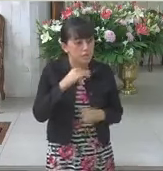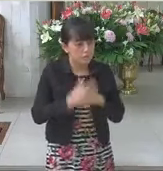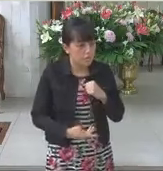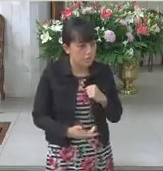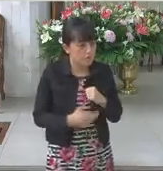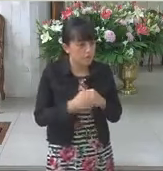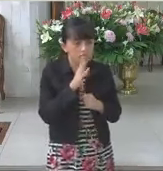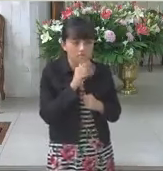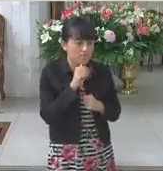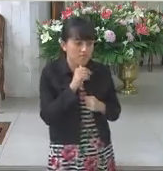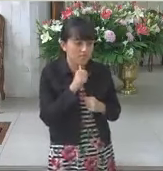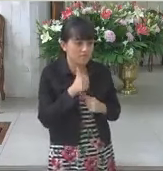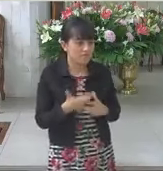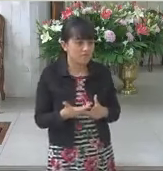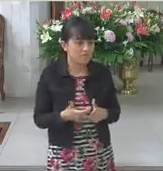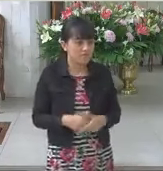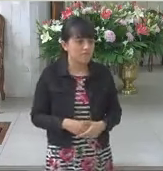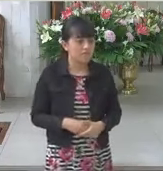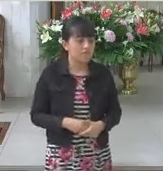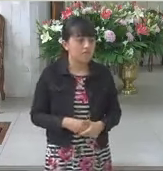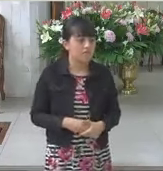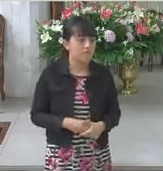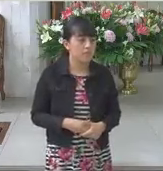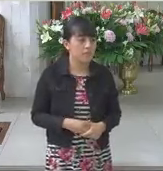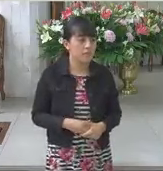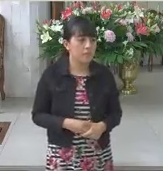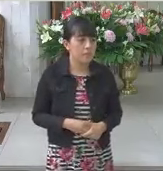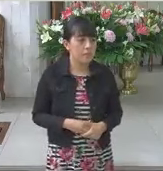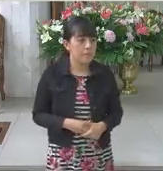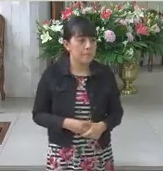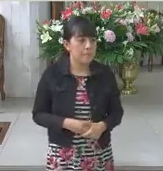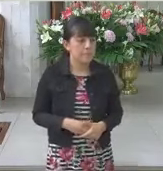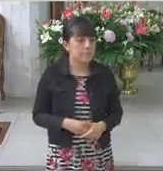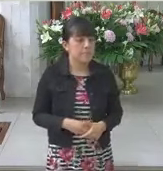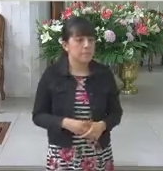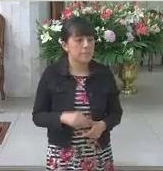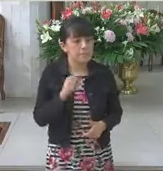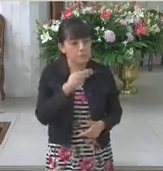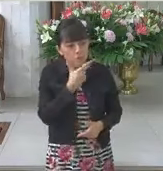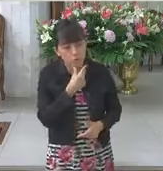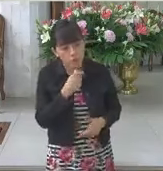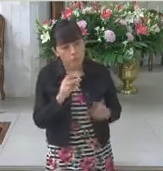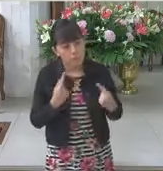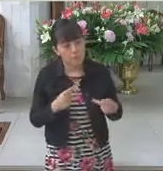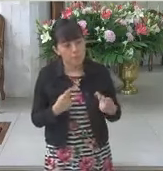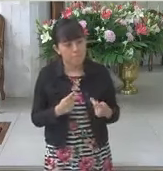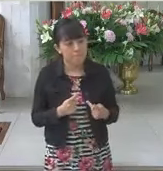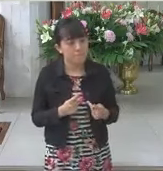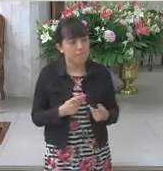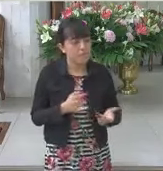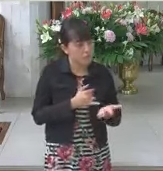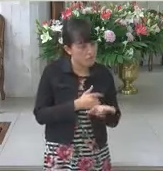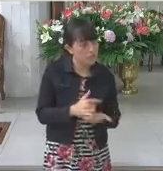construir un constructor que empieza con mucho ímpetu con mucha fuerza pero